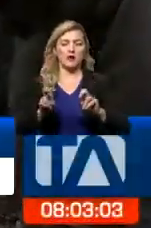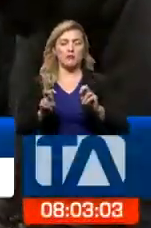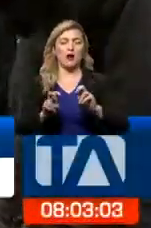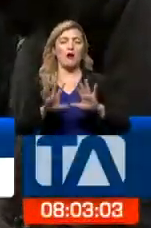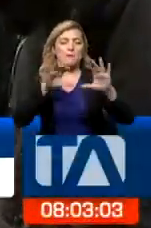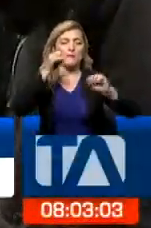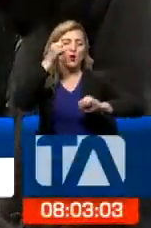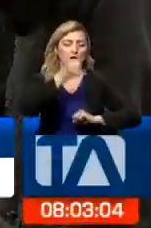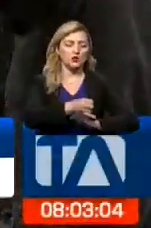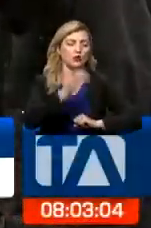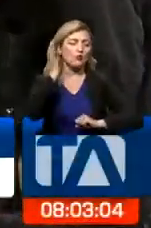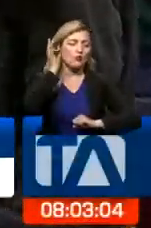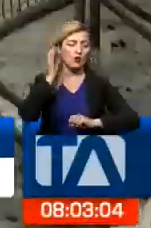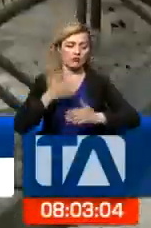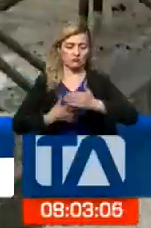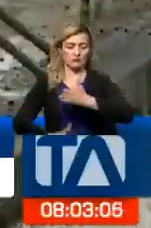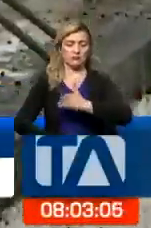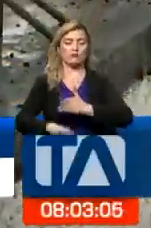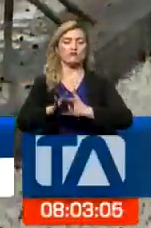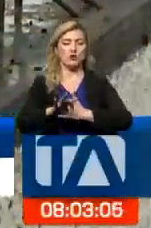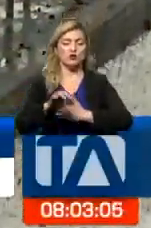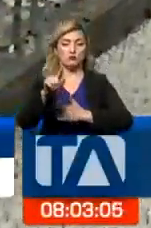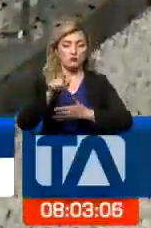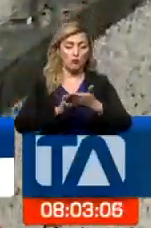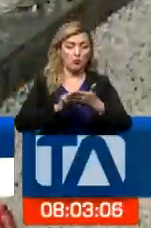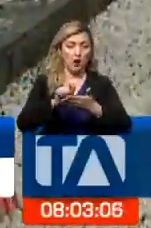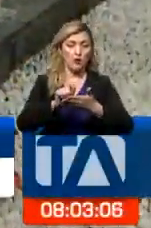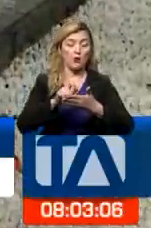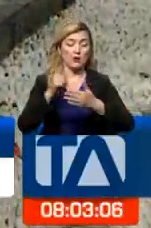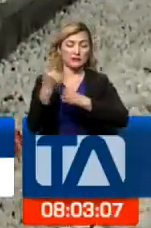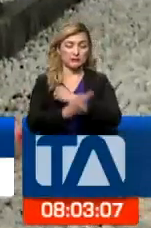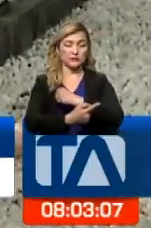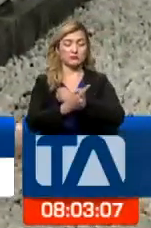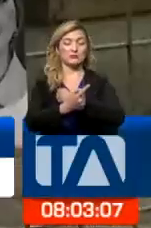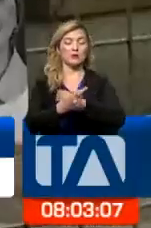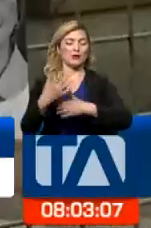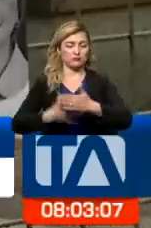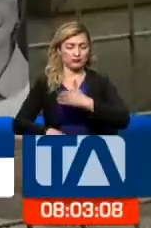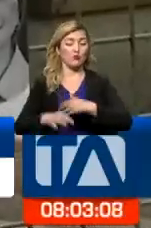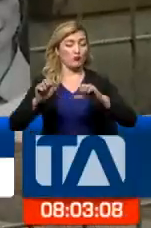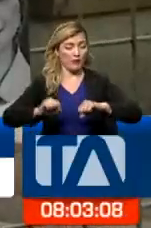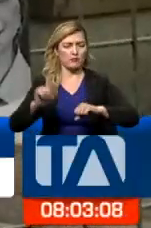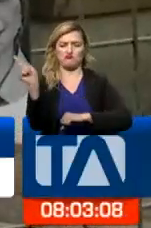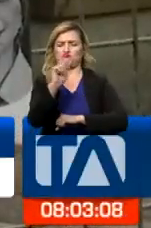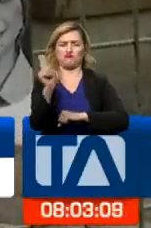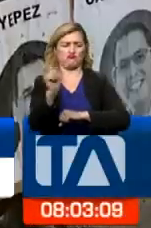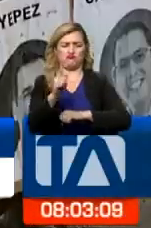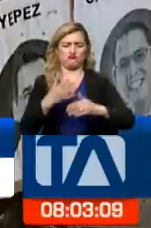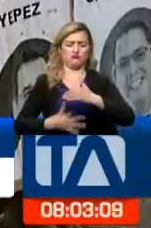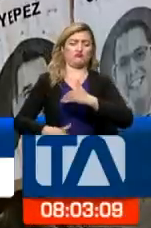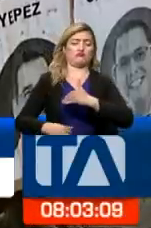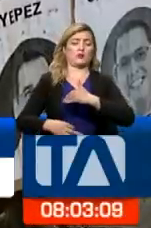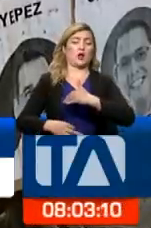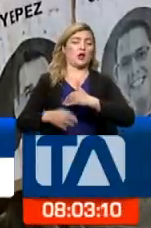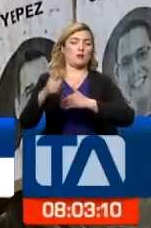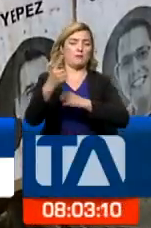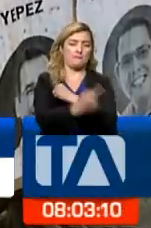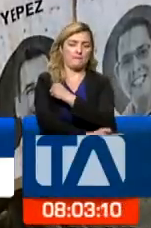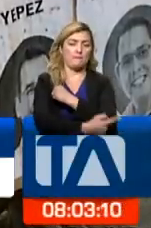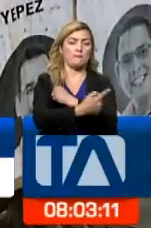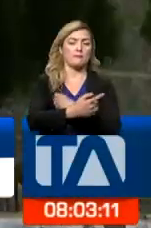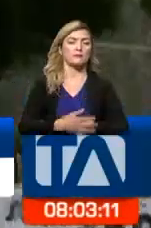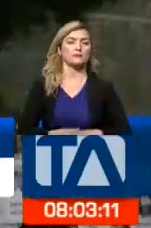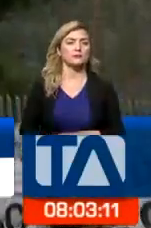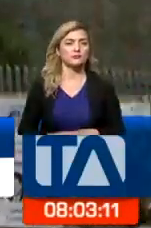encubrirán la violación. Estos son los rostros de los asambleístas que votaron en contra o se abstuvieron de votar por